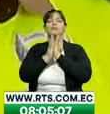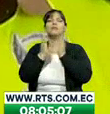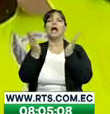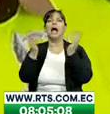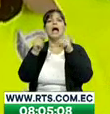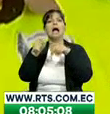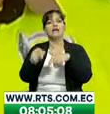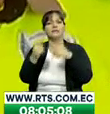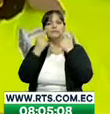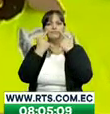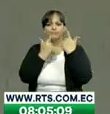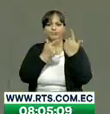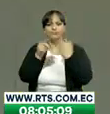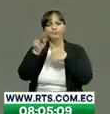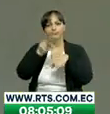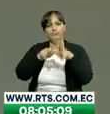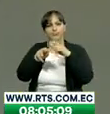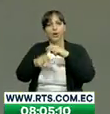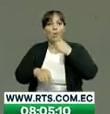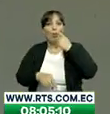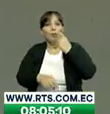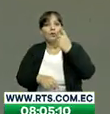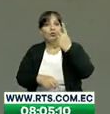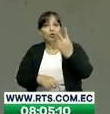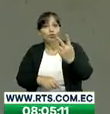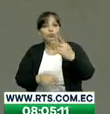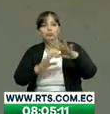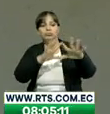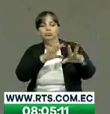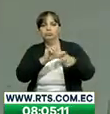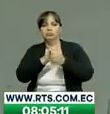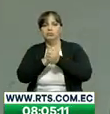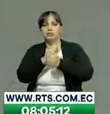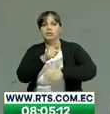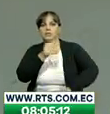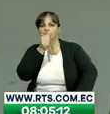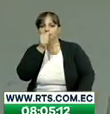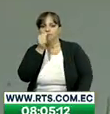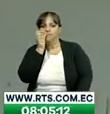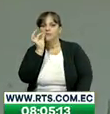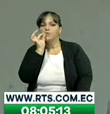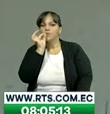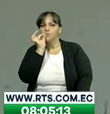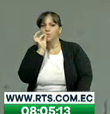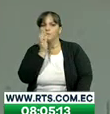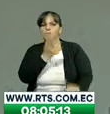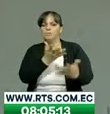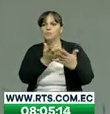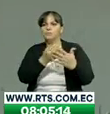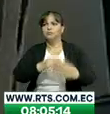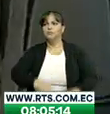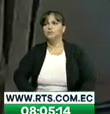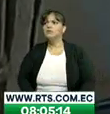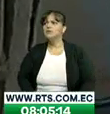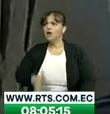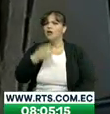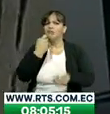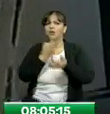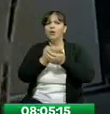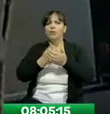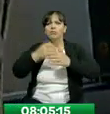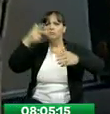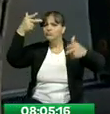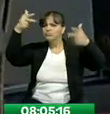sustancias efectos de fiscalización los moradores se preparan con cámaras de seguridad pero dicen que están cansados de algunos